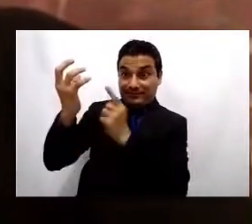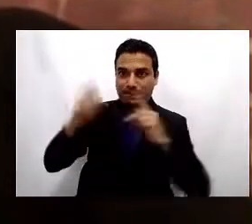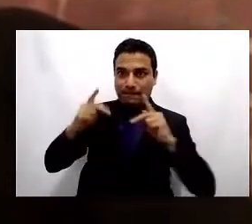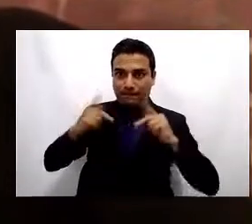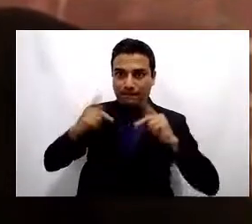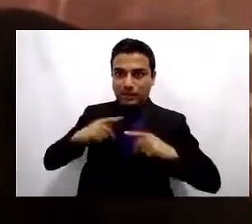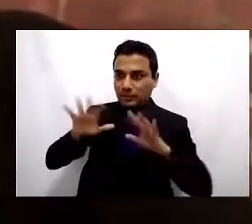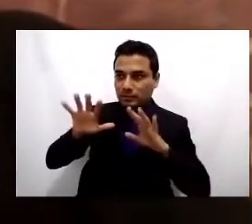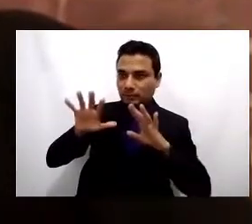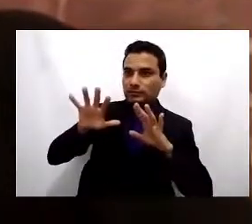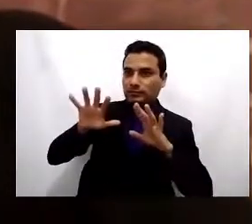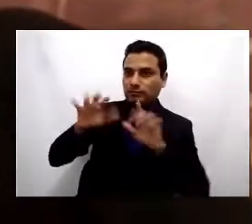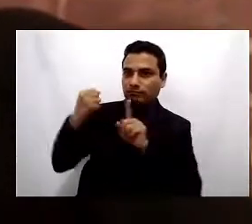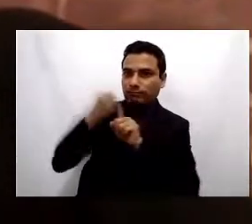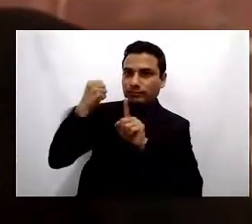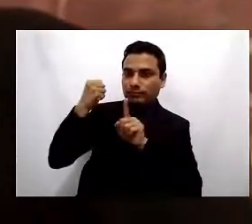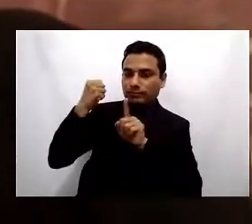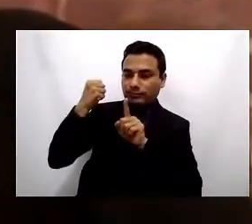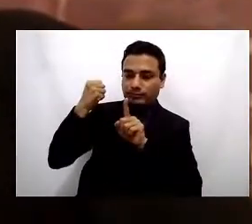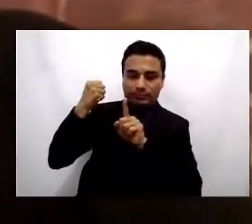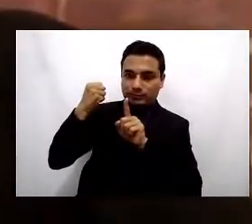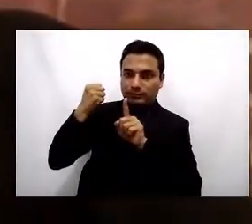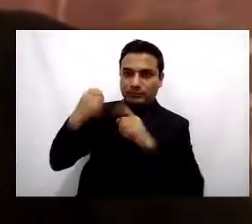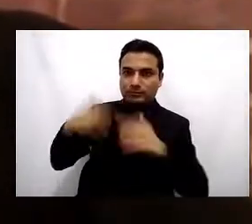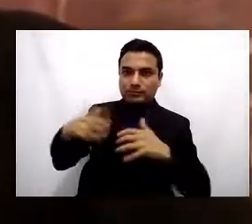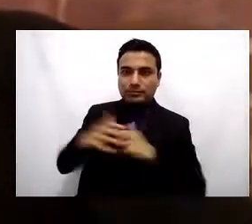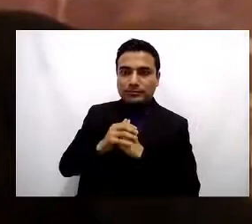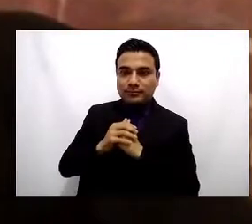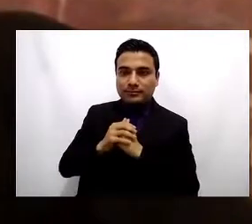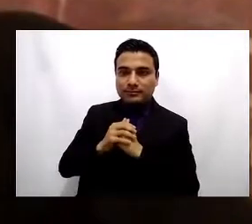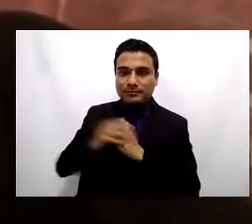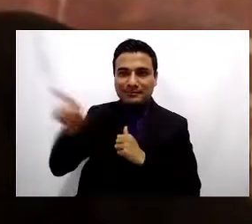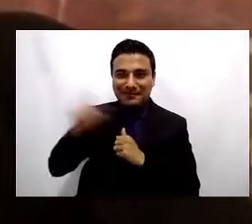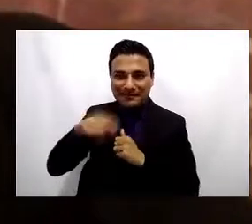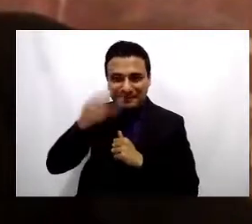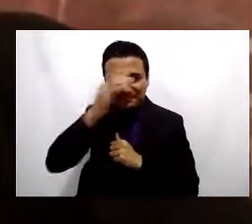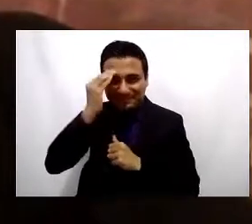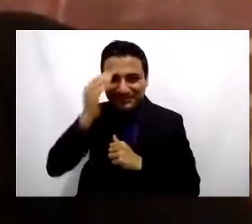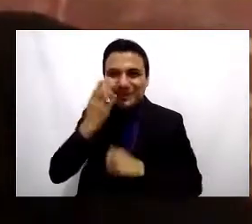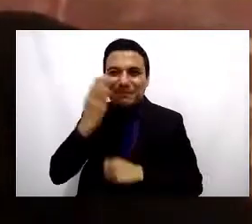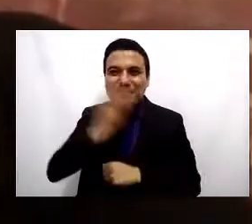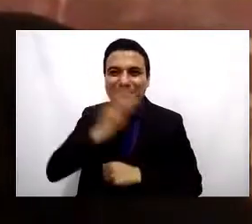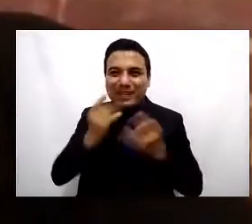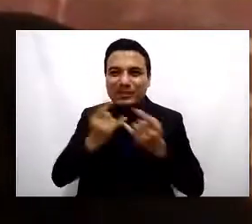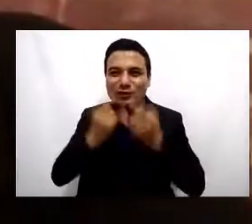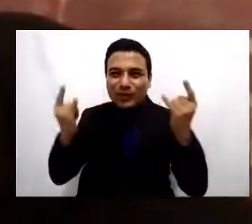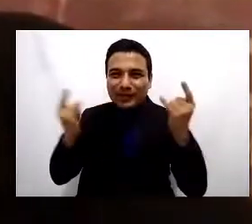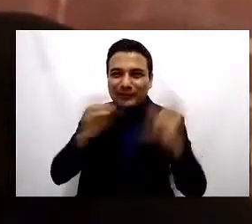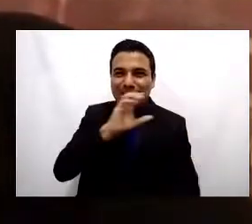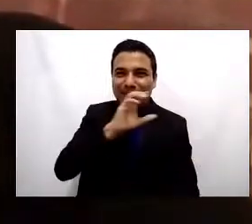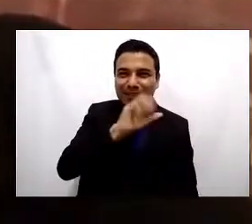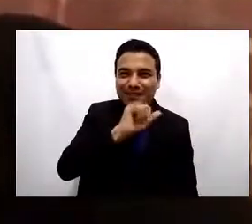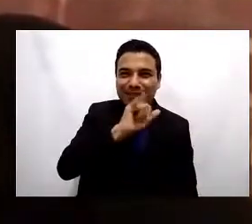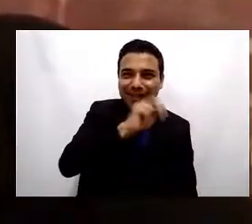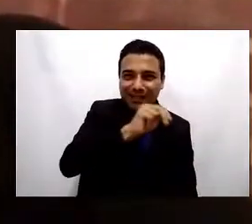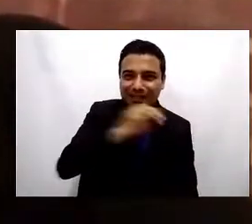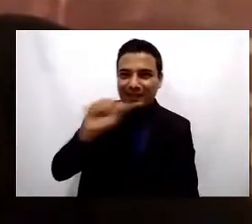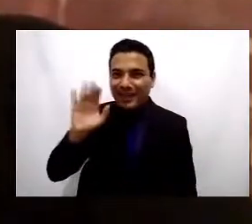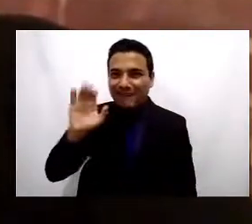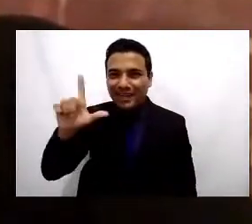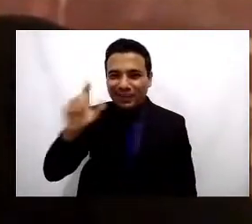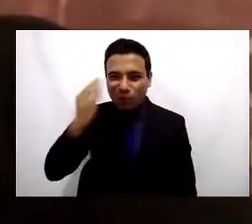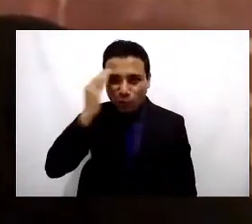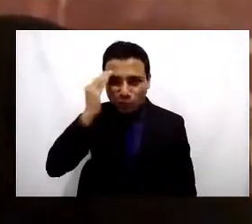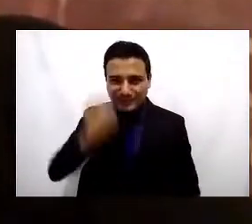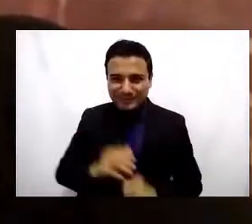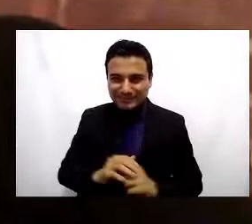Una idea que entiende al mito bíblico de Caín y Abel como el mito constitutivo de los dos